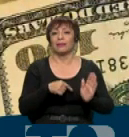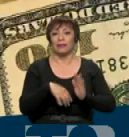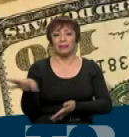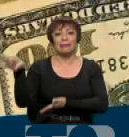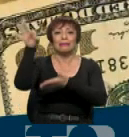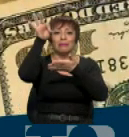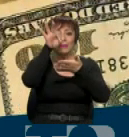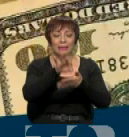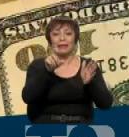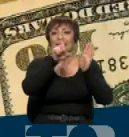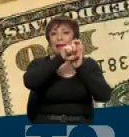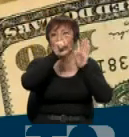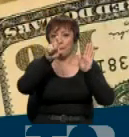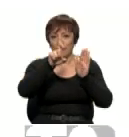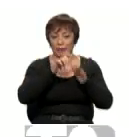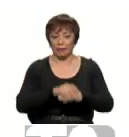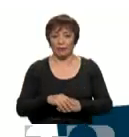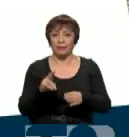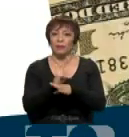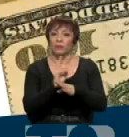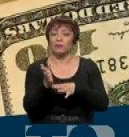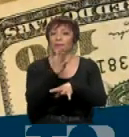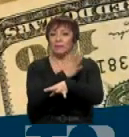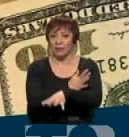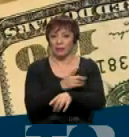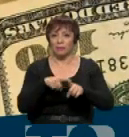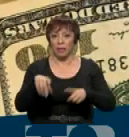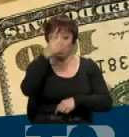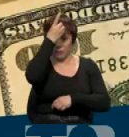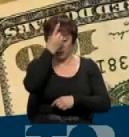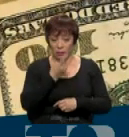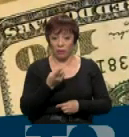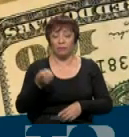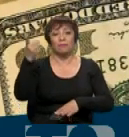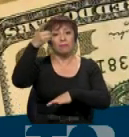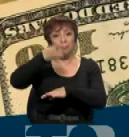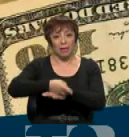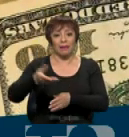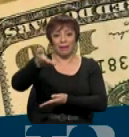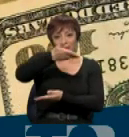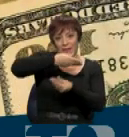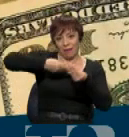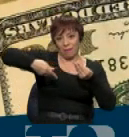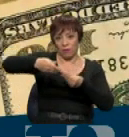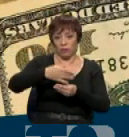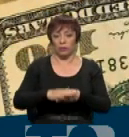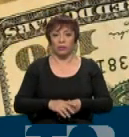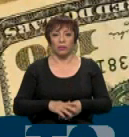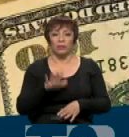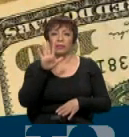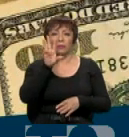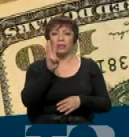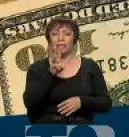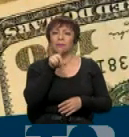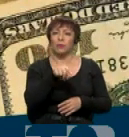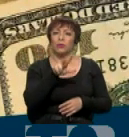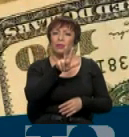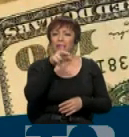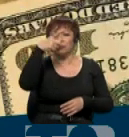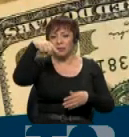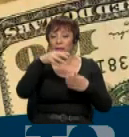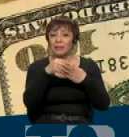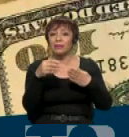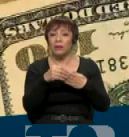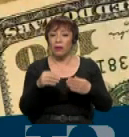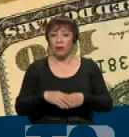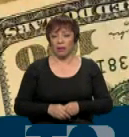empresa el lavado de activos la resolución judicial también ordenó la devolución de 56.3 millones de dólares a